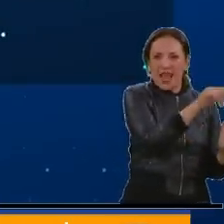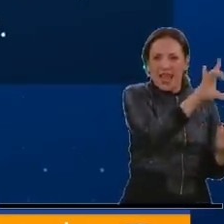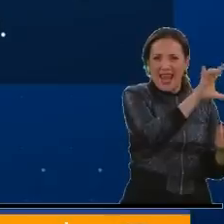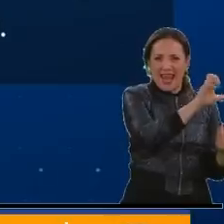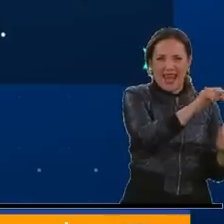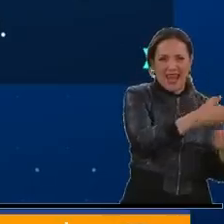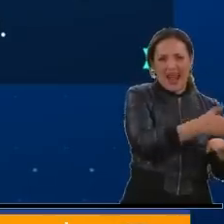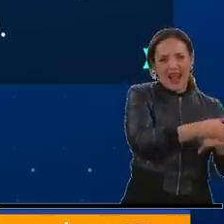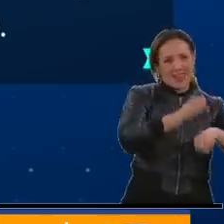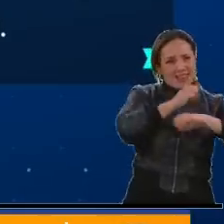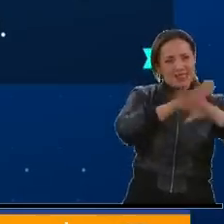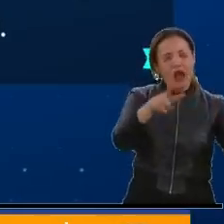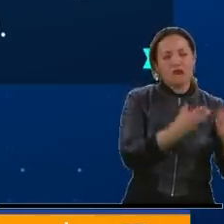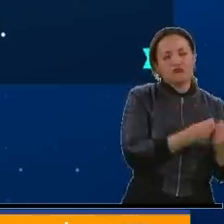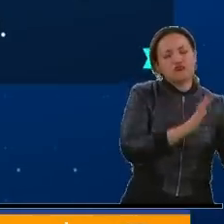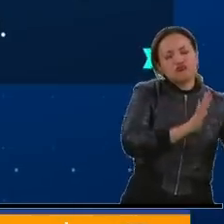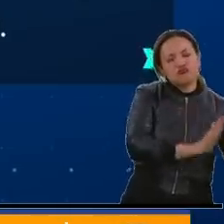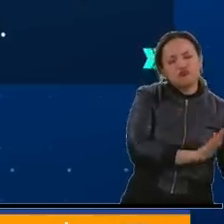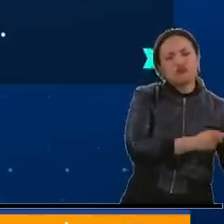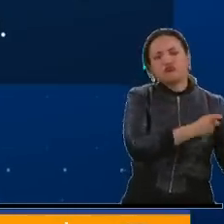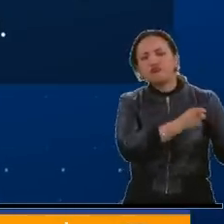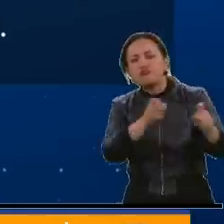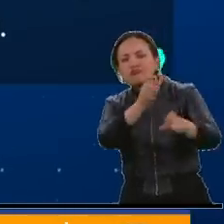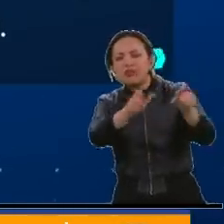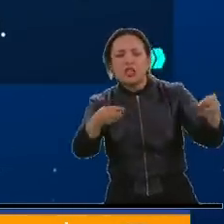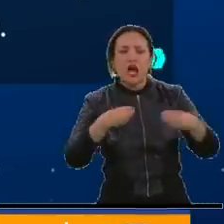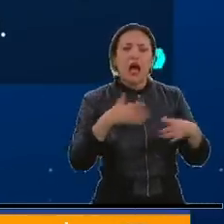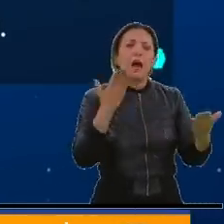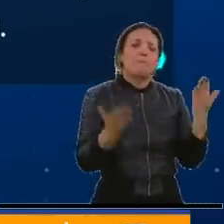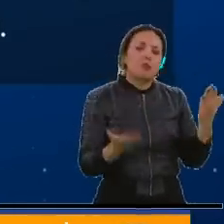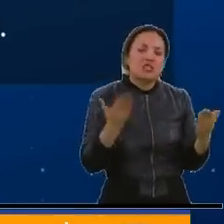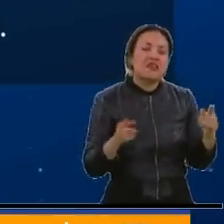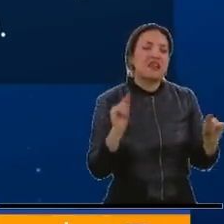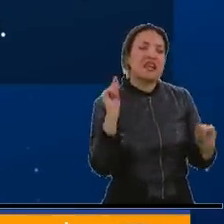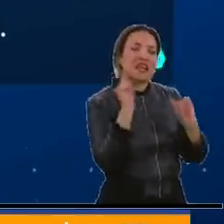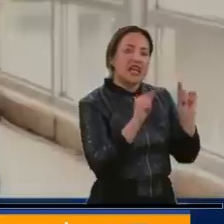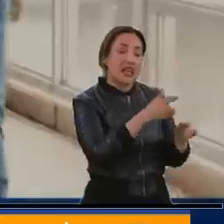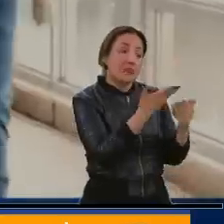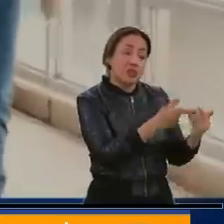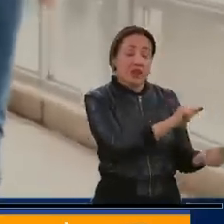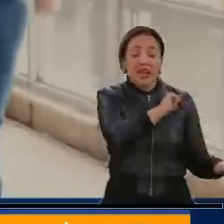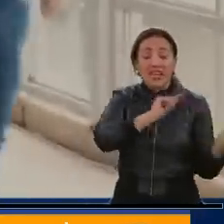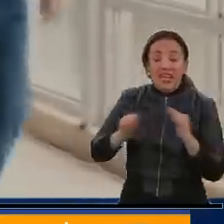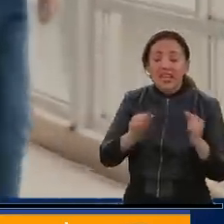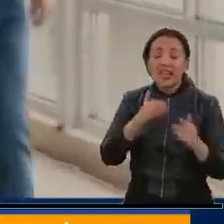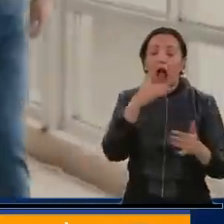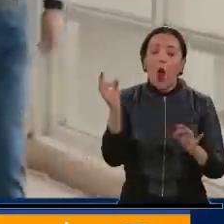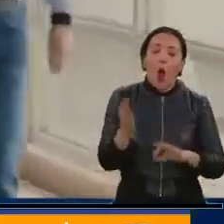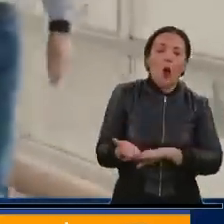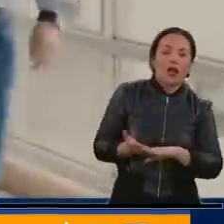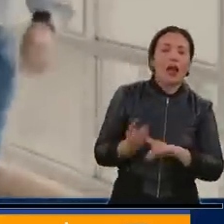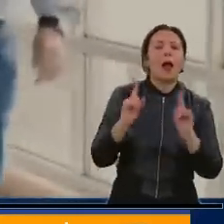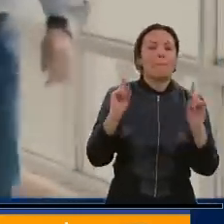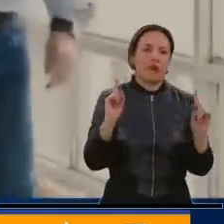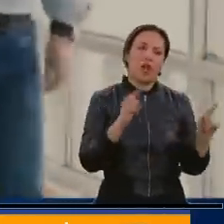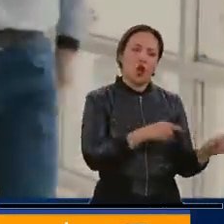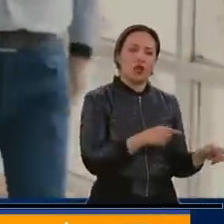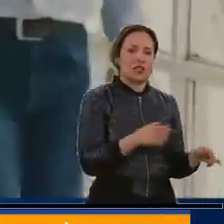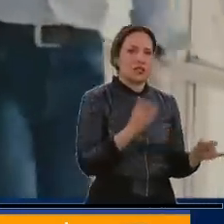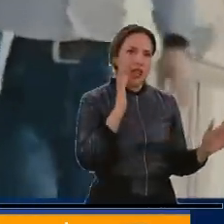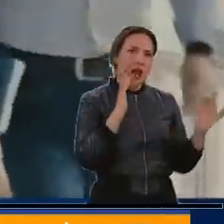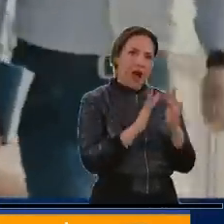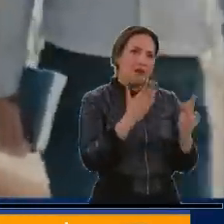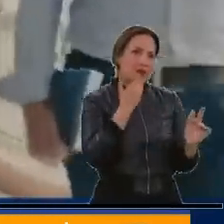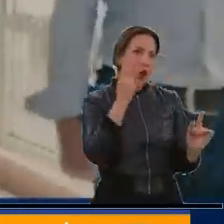y seguramente con algunas críticas y reclamos al gobierno nacional, pero sería una medida inteligente prolongar ese